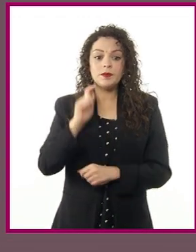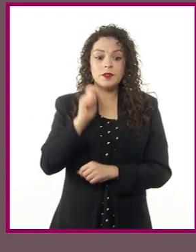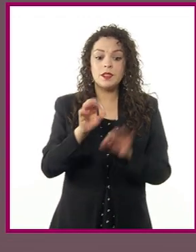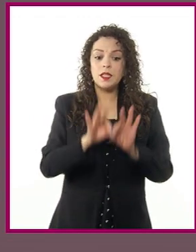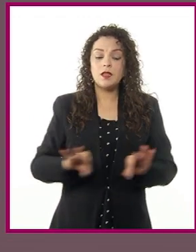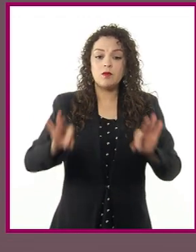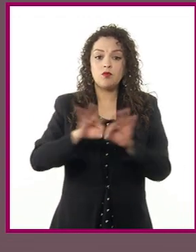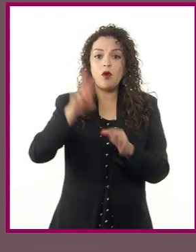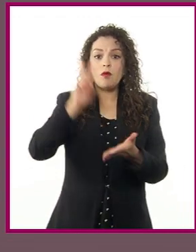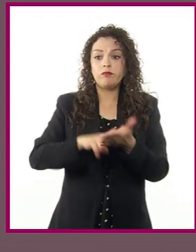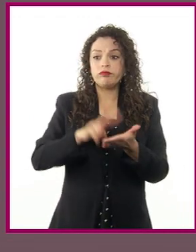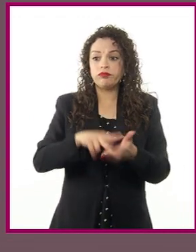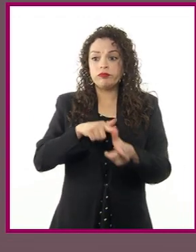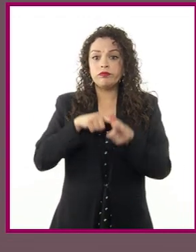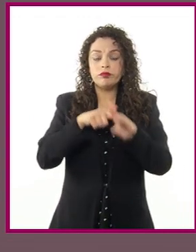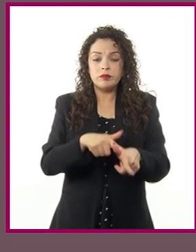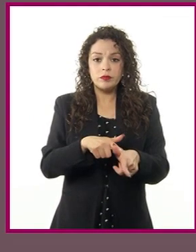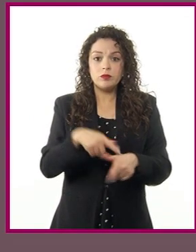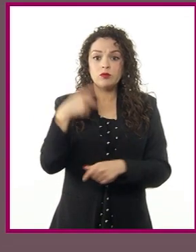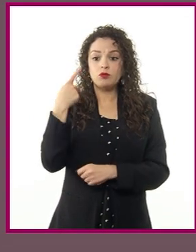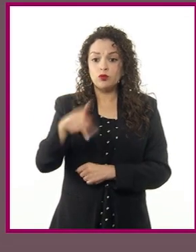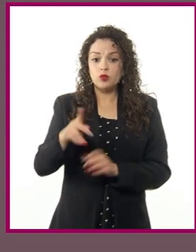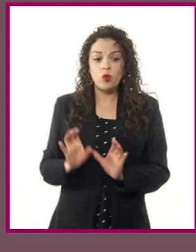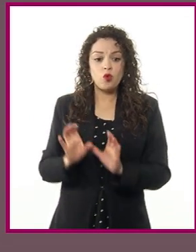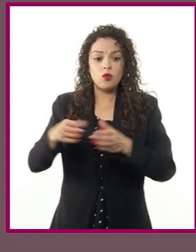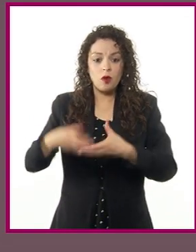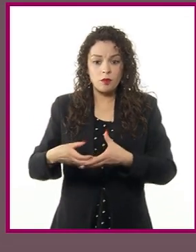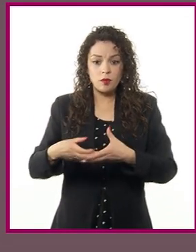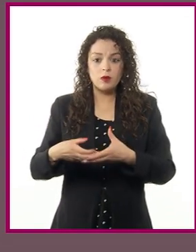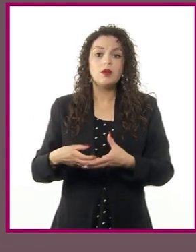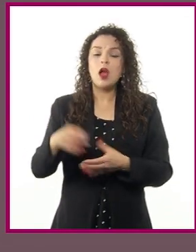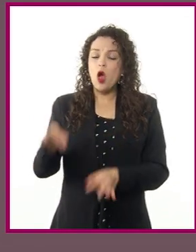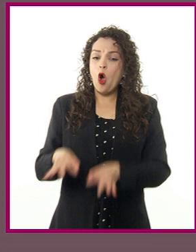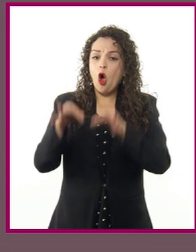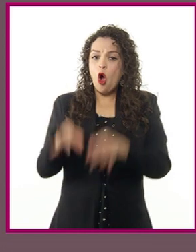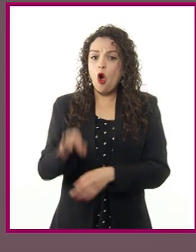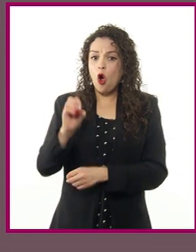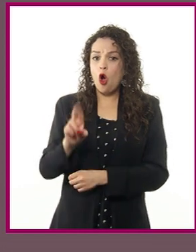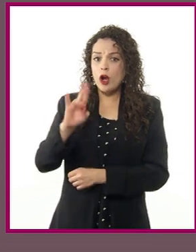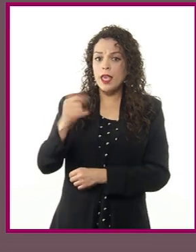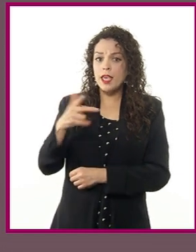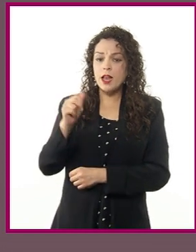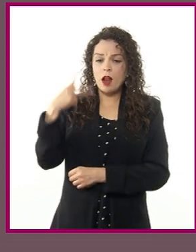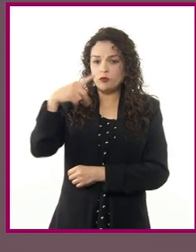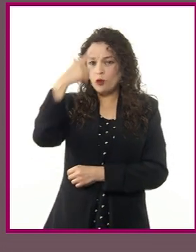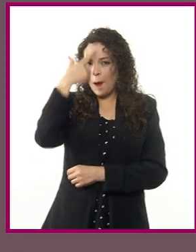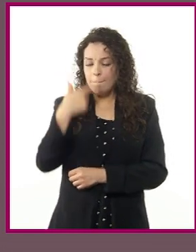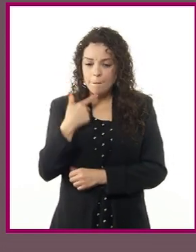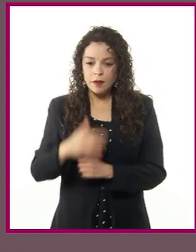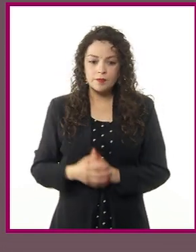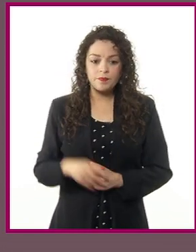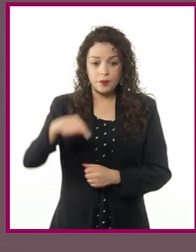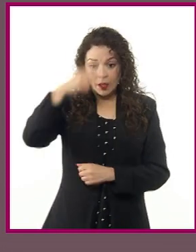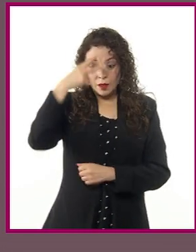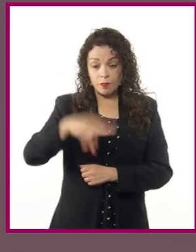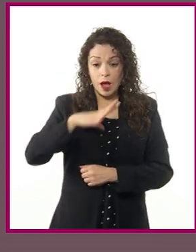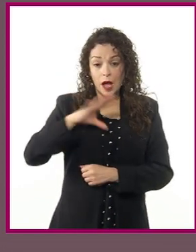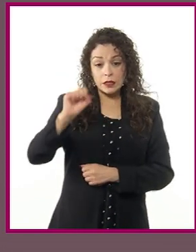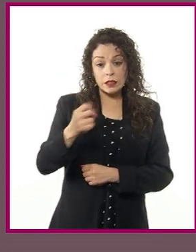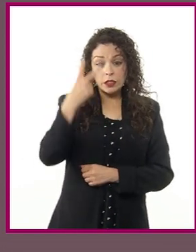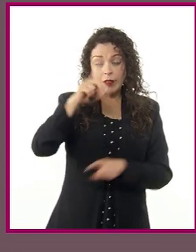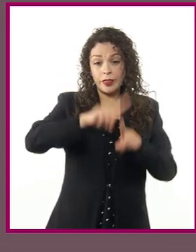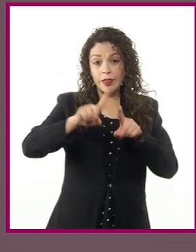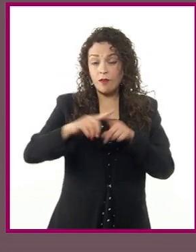de un pueblo con sus rasgos originales. México está en segundo lugar en el orbe con 62 idiomas.